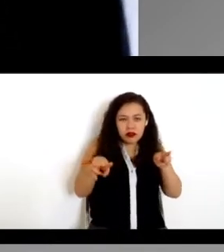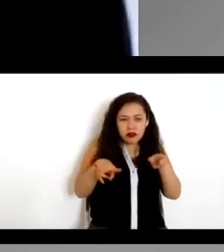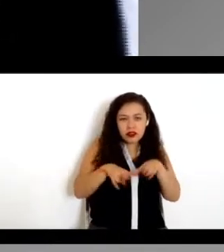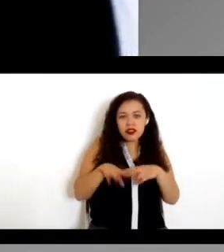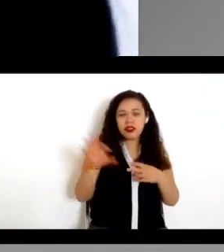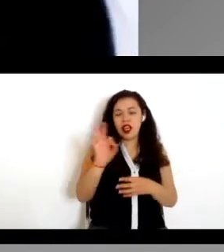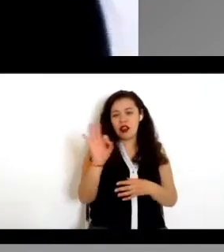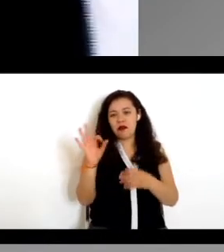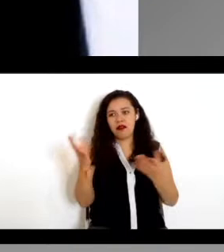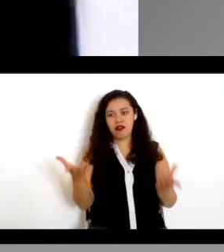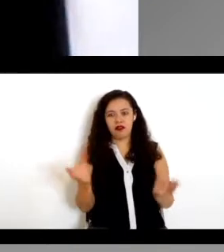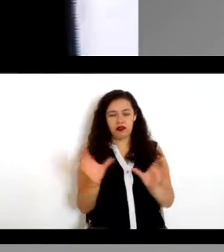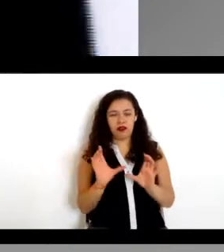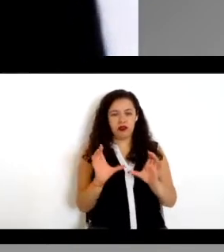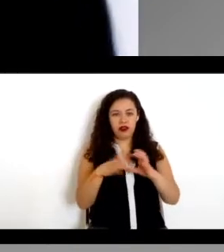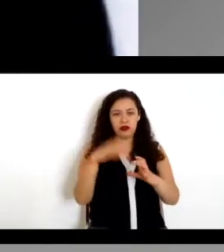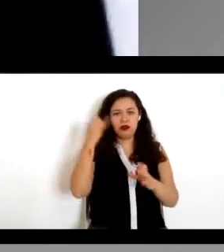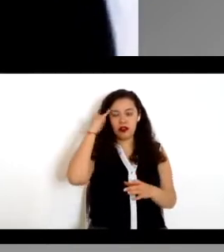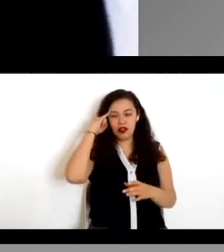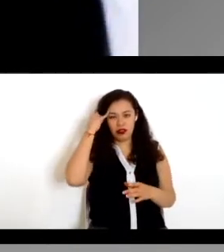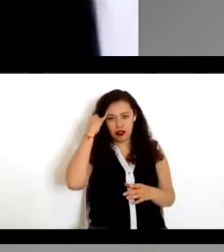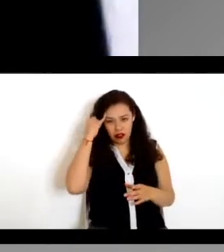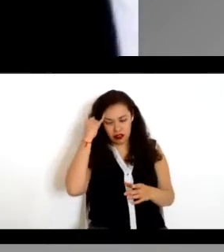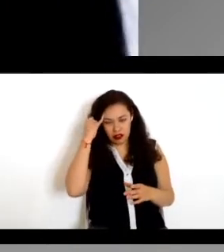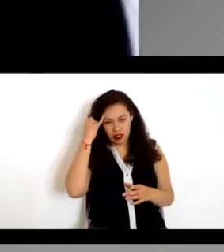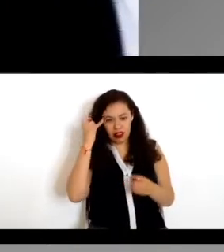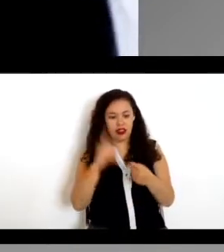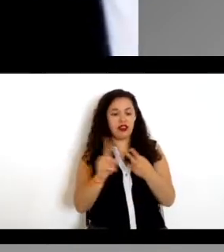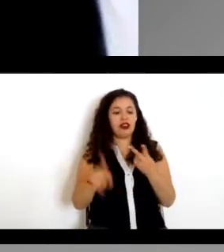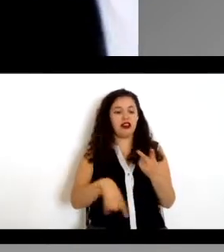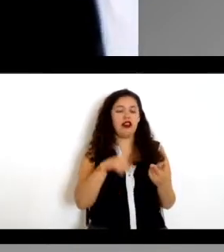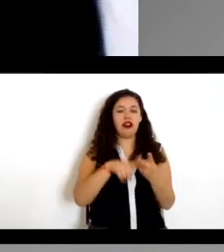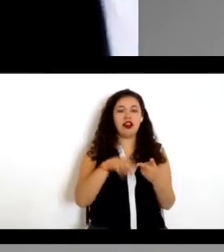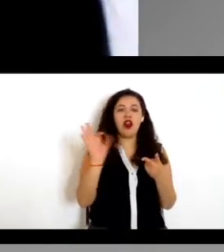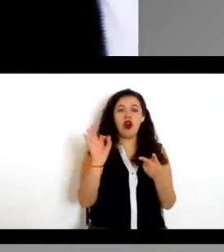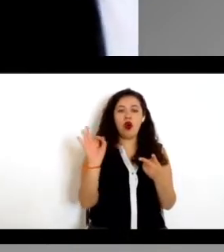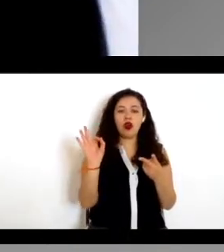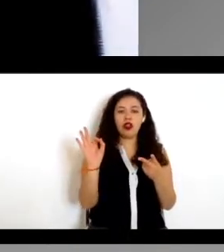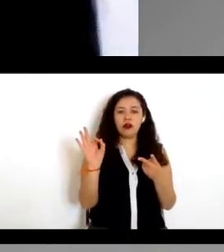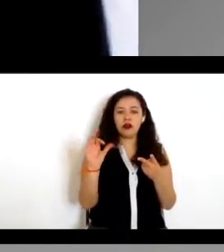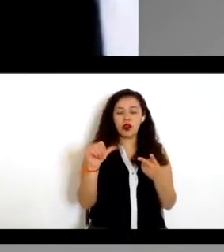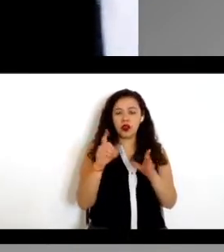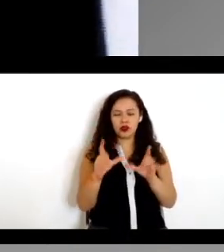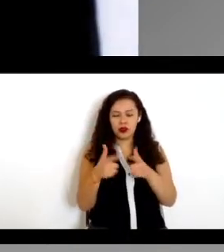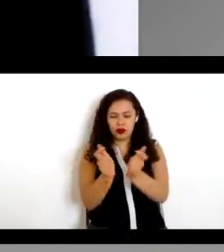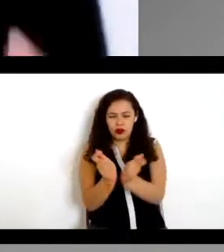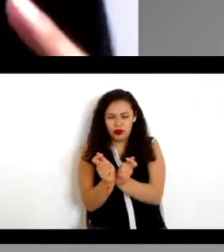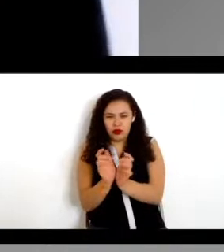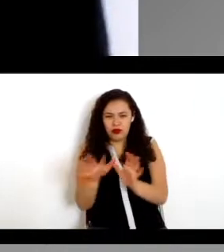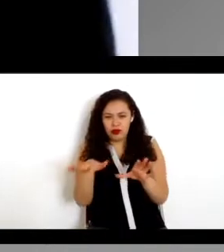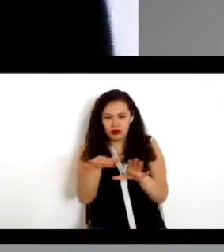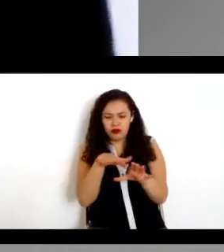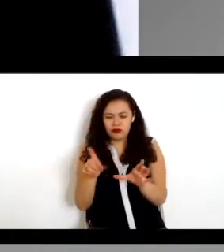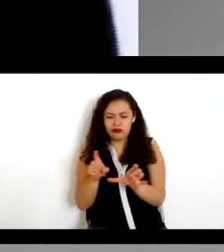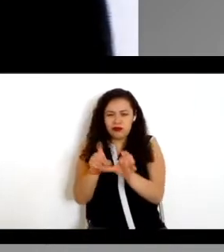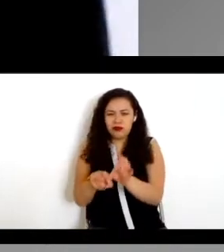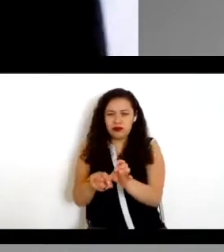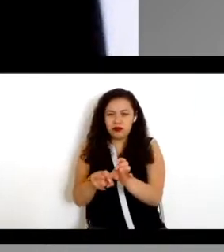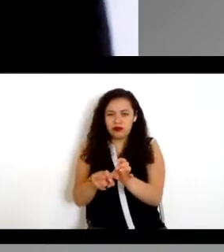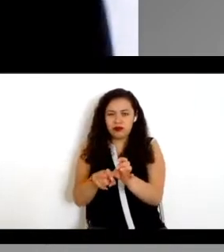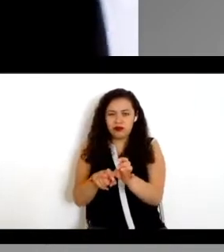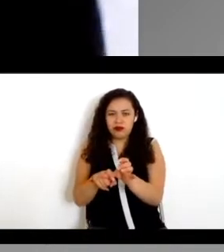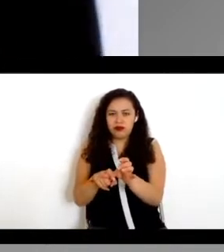grupo indígena o si pertenece a algún otro grupo de la población, que de alguna manera se le brinde todo